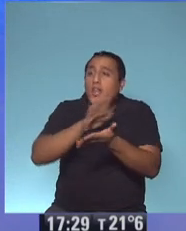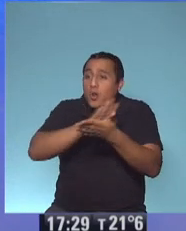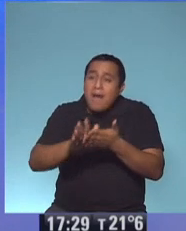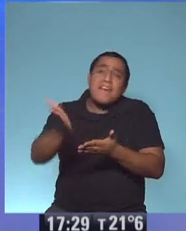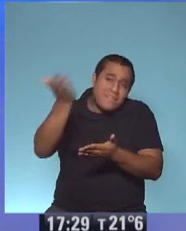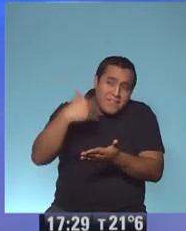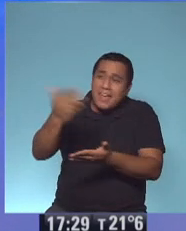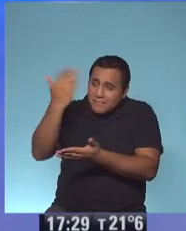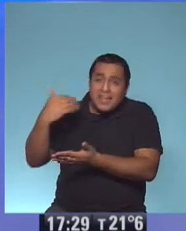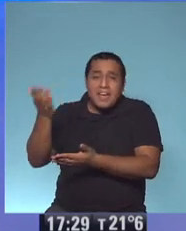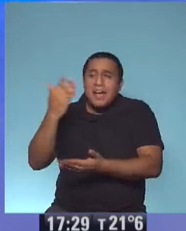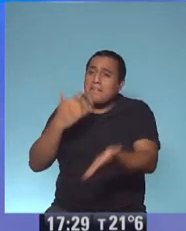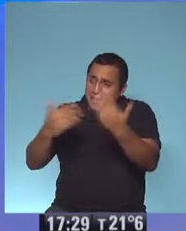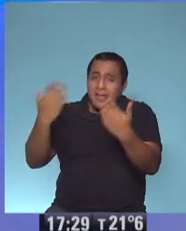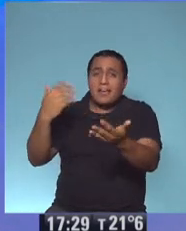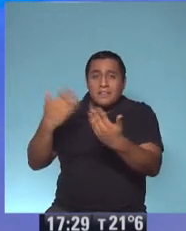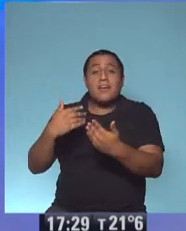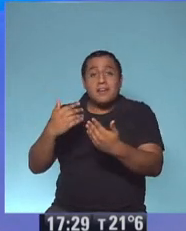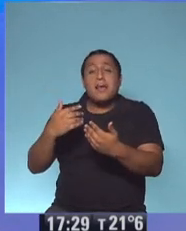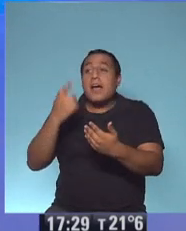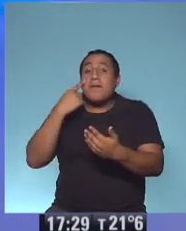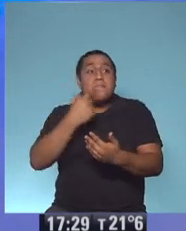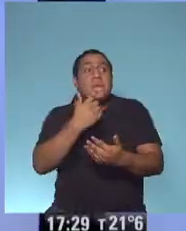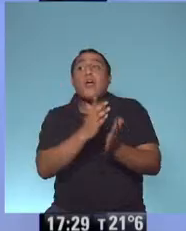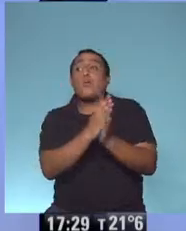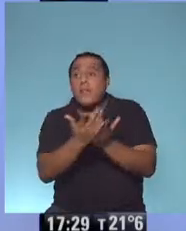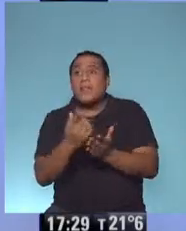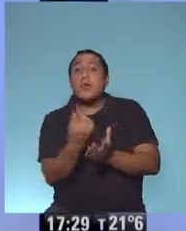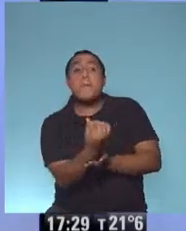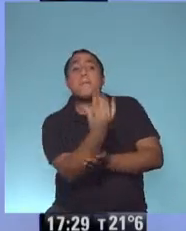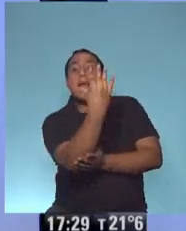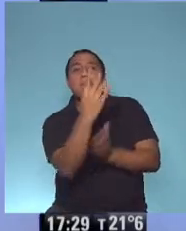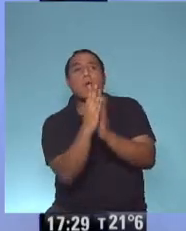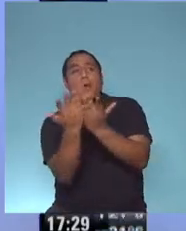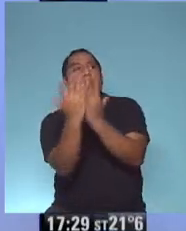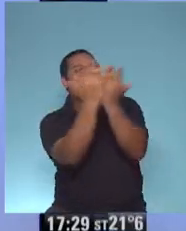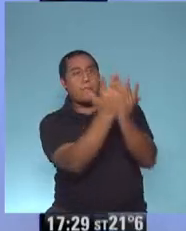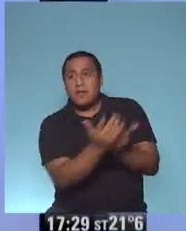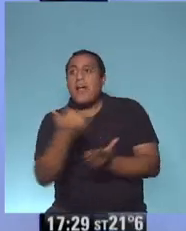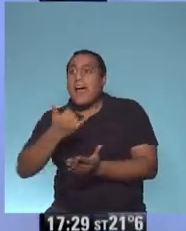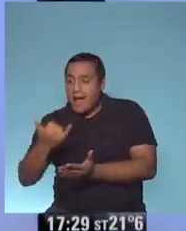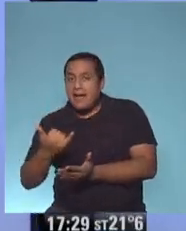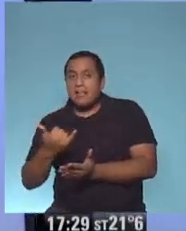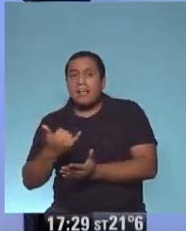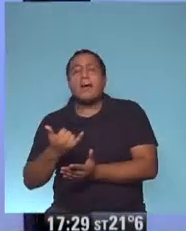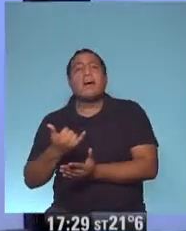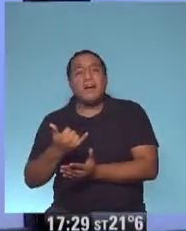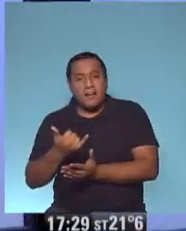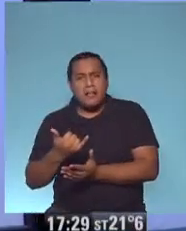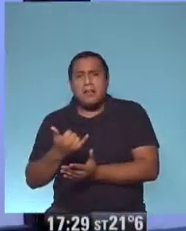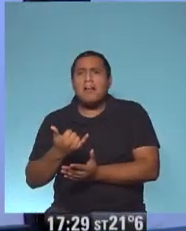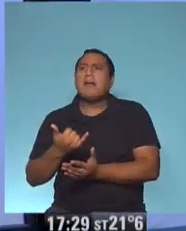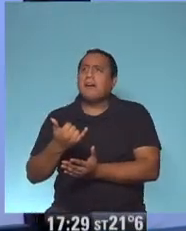que venga, vengan a ver mis cuadernos y a ver mi planta de cuadernos. Una bandada